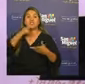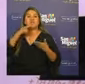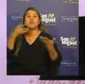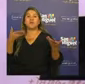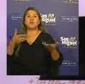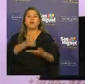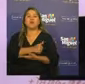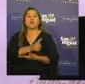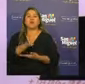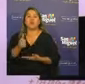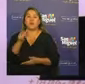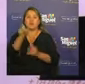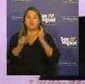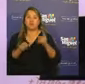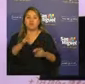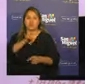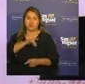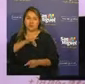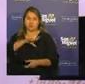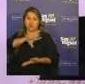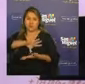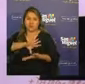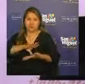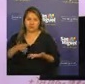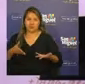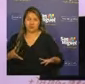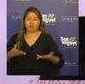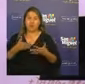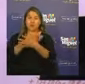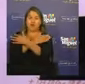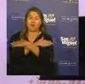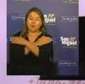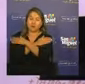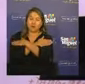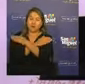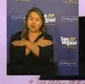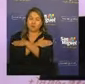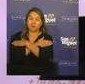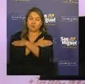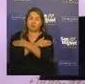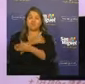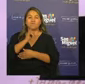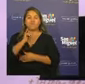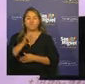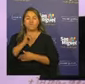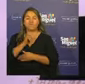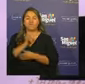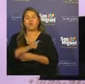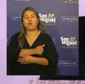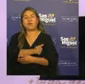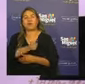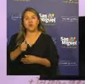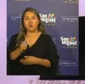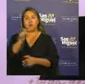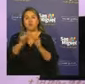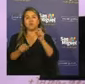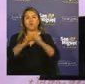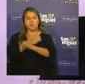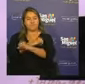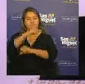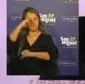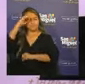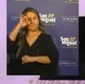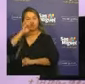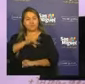chilenos. Dándole un gran abrazo de solidaridad a todos los carabineros de Chile que están hoy